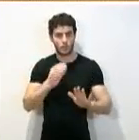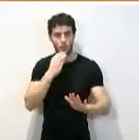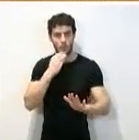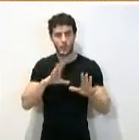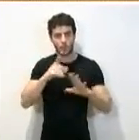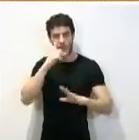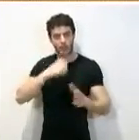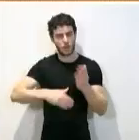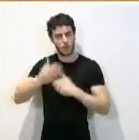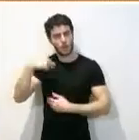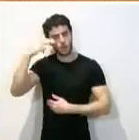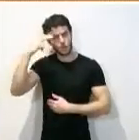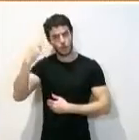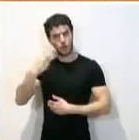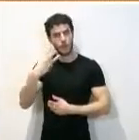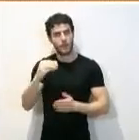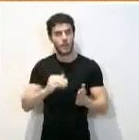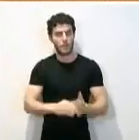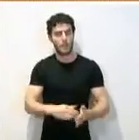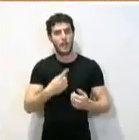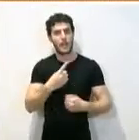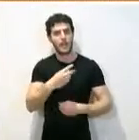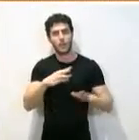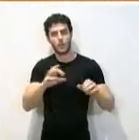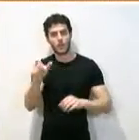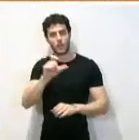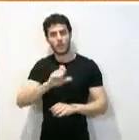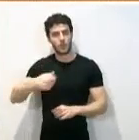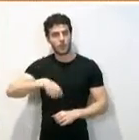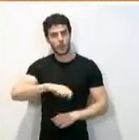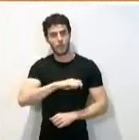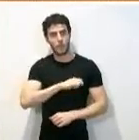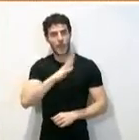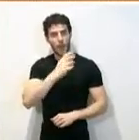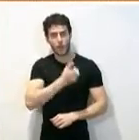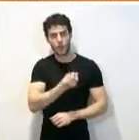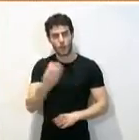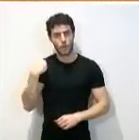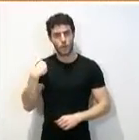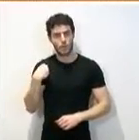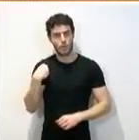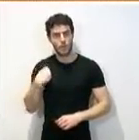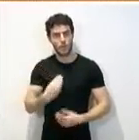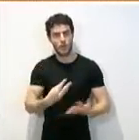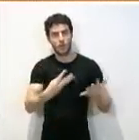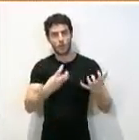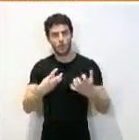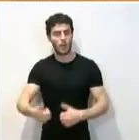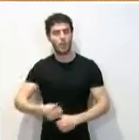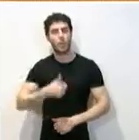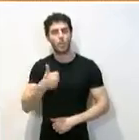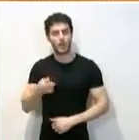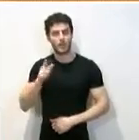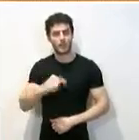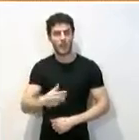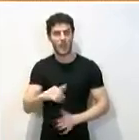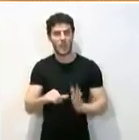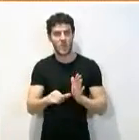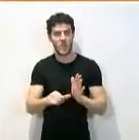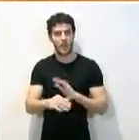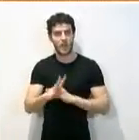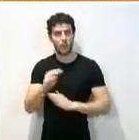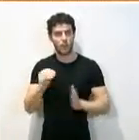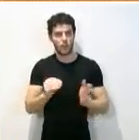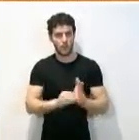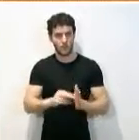se suicidaron 3.180 personas en España, ahora ese número ha crecido en casi 800 y se acerca a los 4.000.